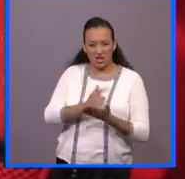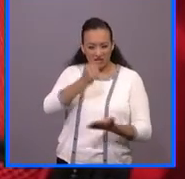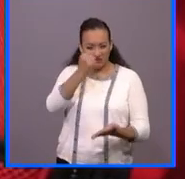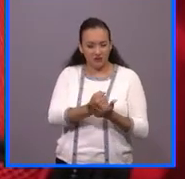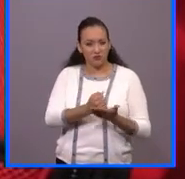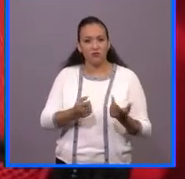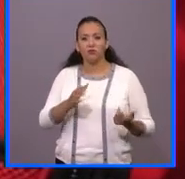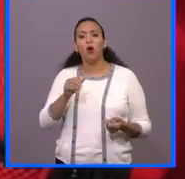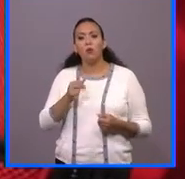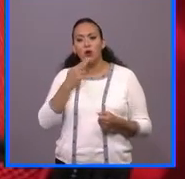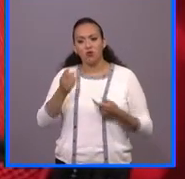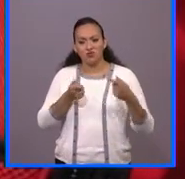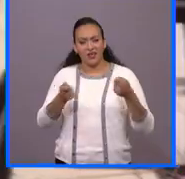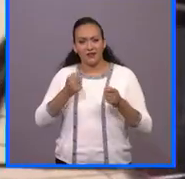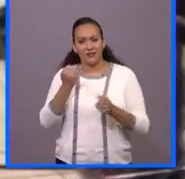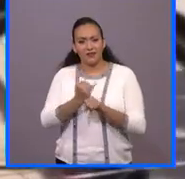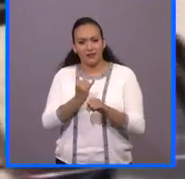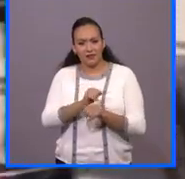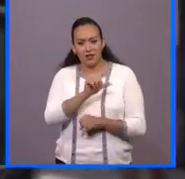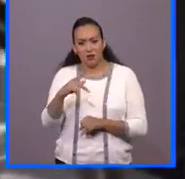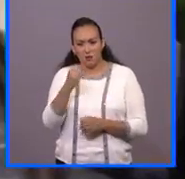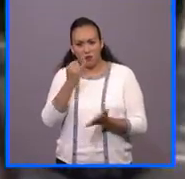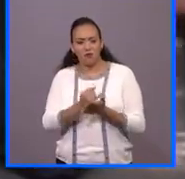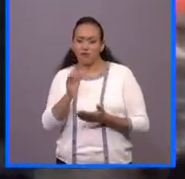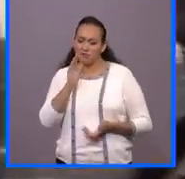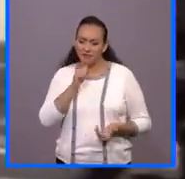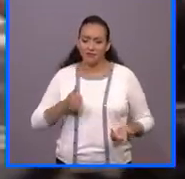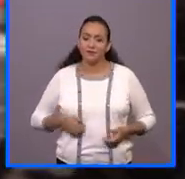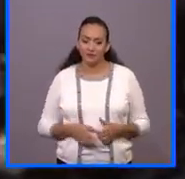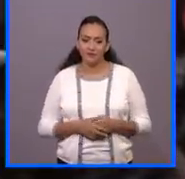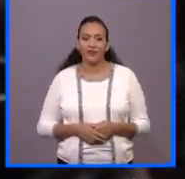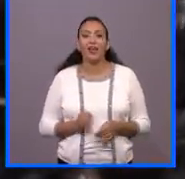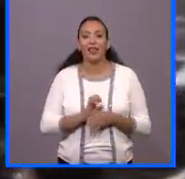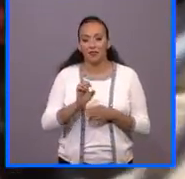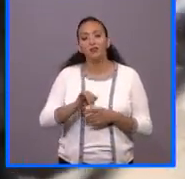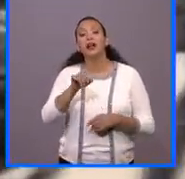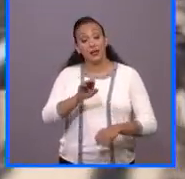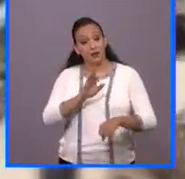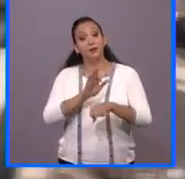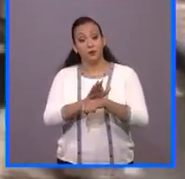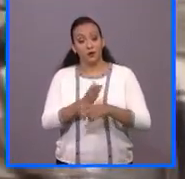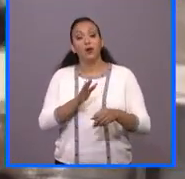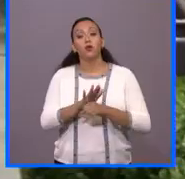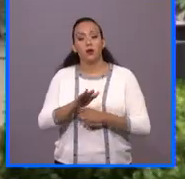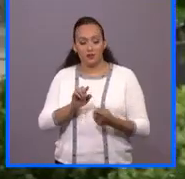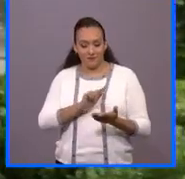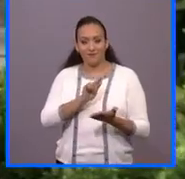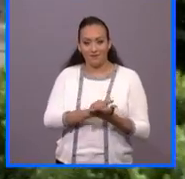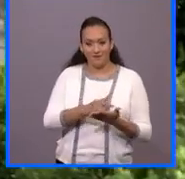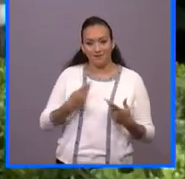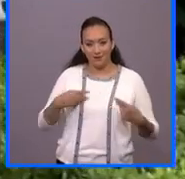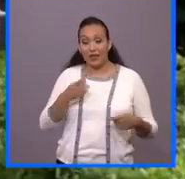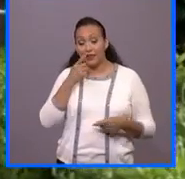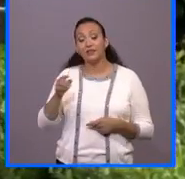comercio electrónico ni imponer este tipo de contribuciones. Con esta decisión se protegió el principio de legalidad y se